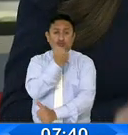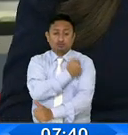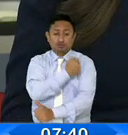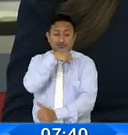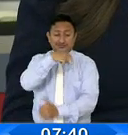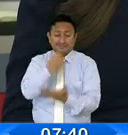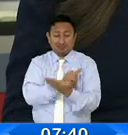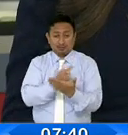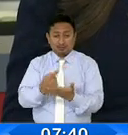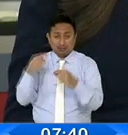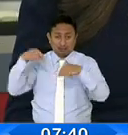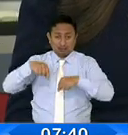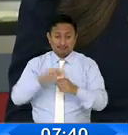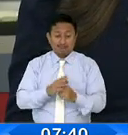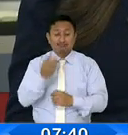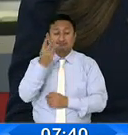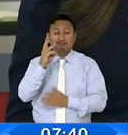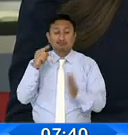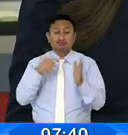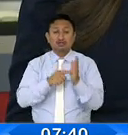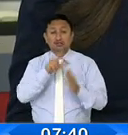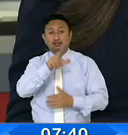país 16.300 dosis.